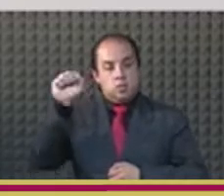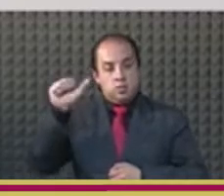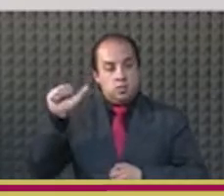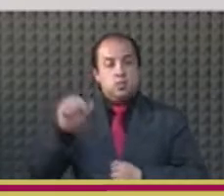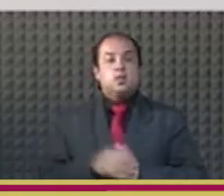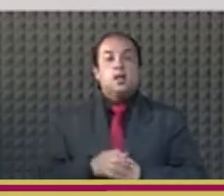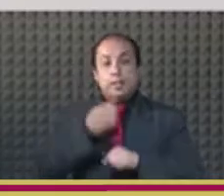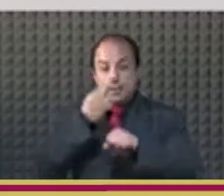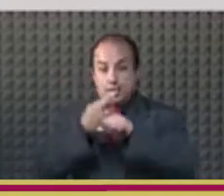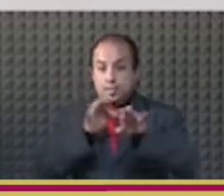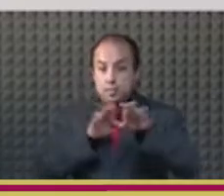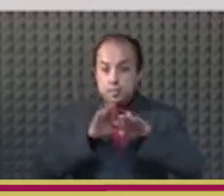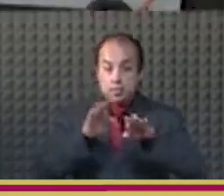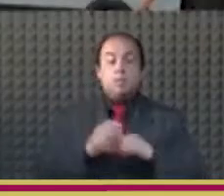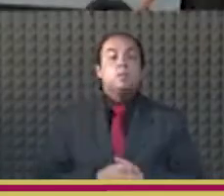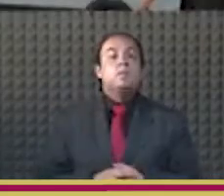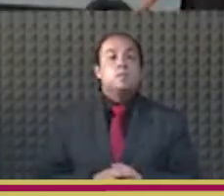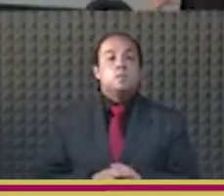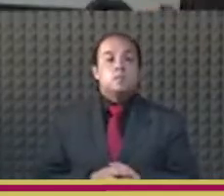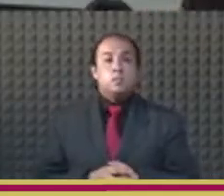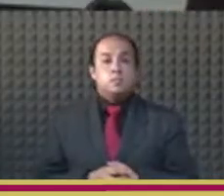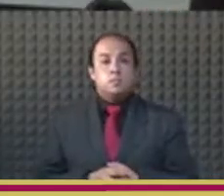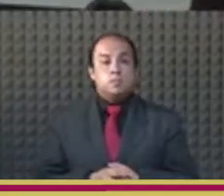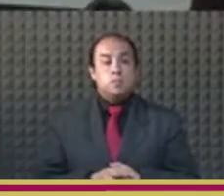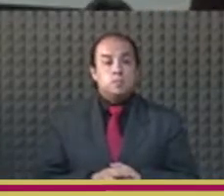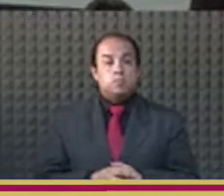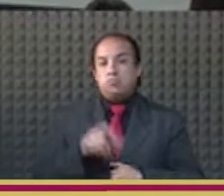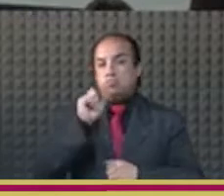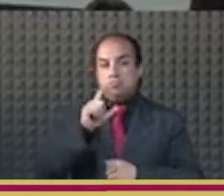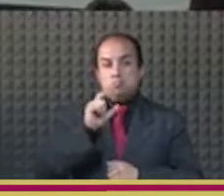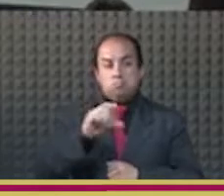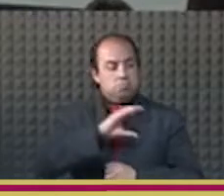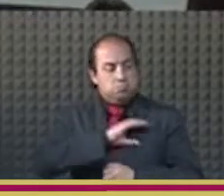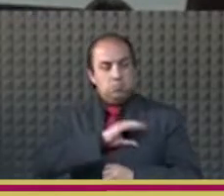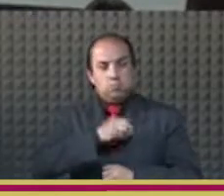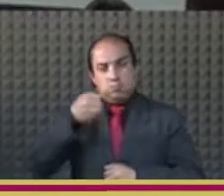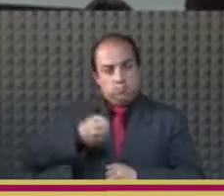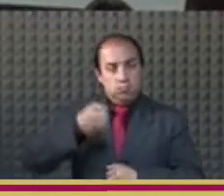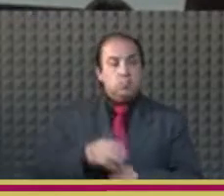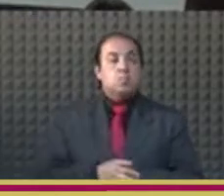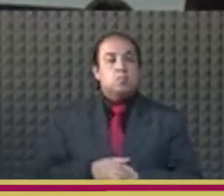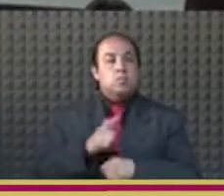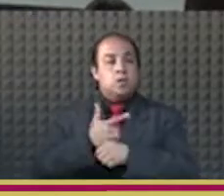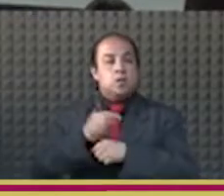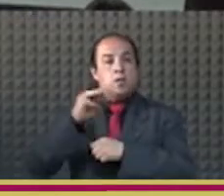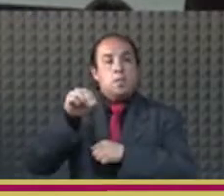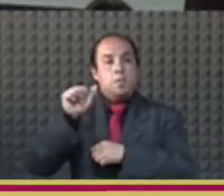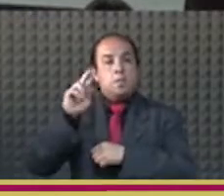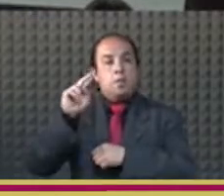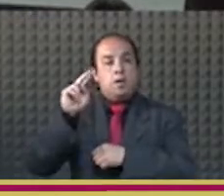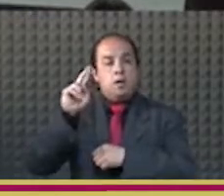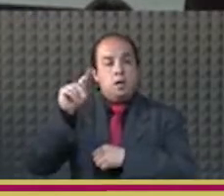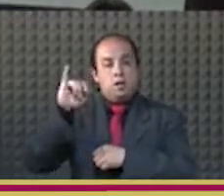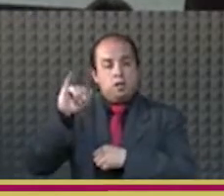Luján, secretaria del Trabajo y Previsión Social. Con el mismo afecto saludo al licenciado Martí Batres